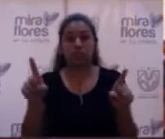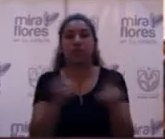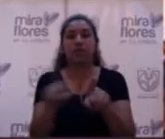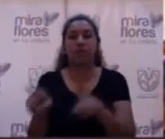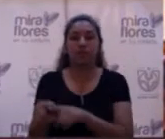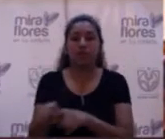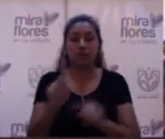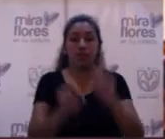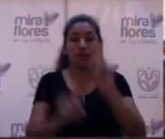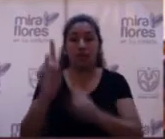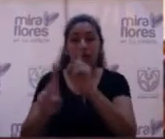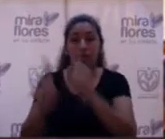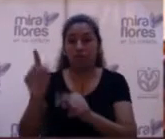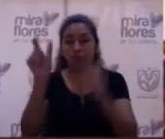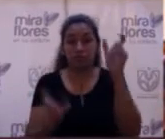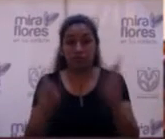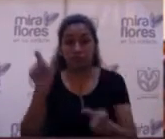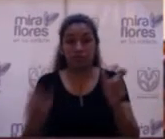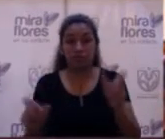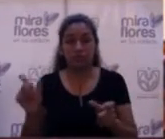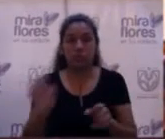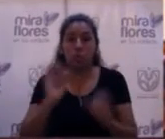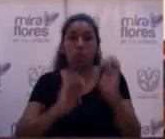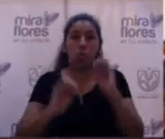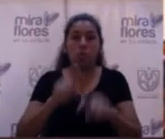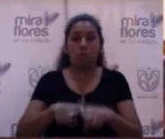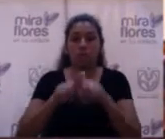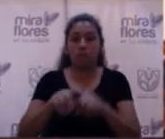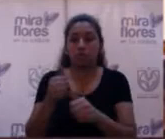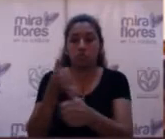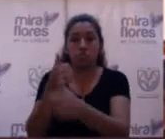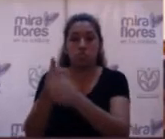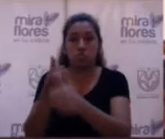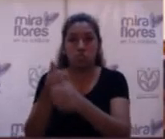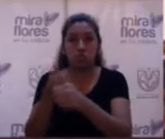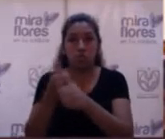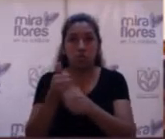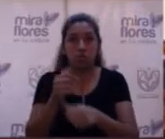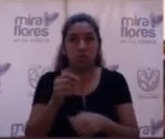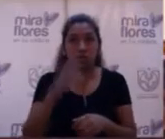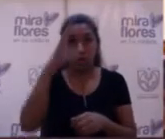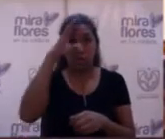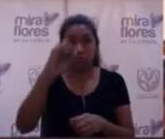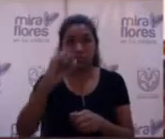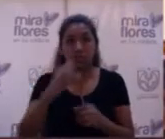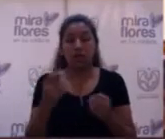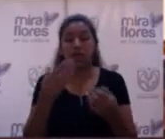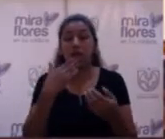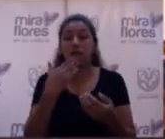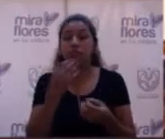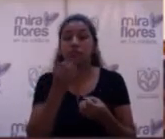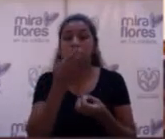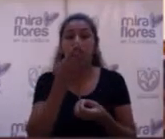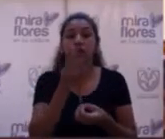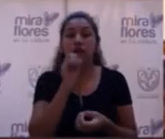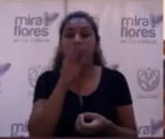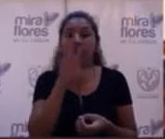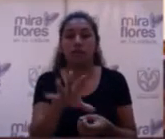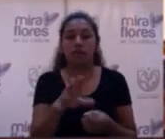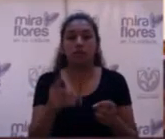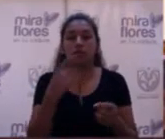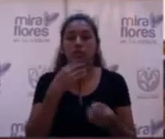que alguno de los parlamentarios o el propio embajador, no sé exactamente el origen, dijeron vamos a hacer un